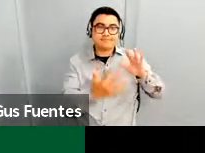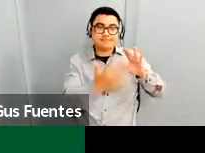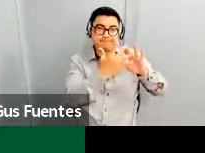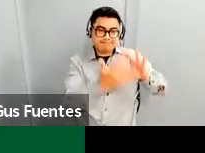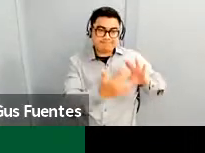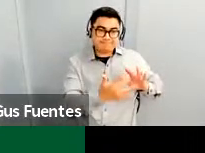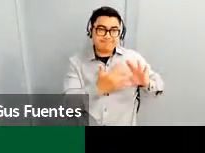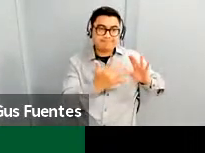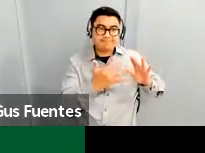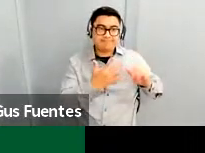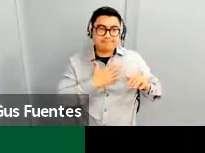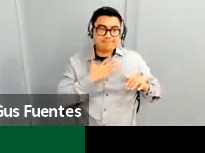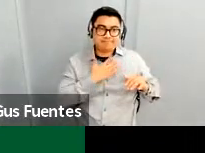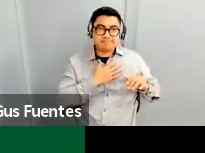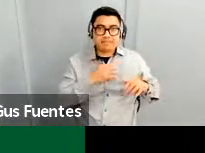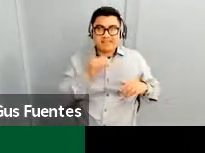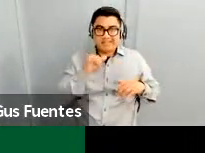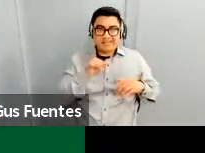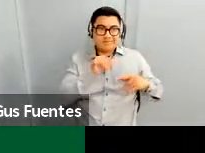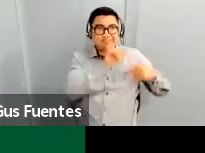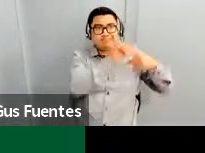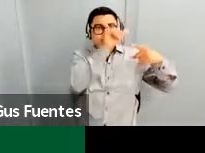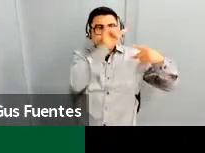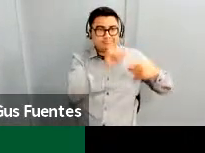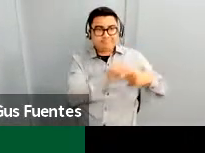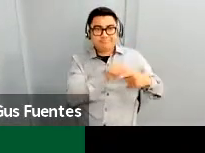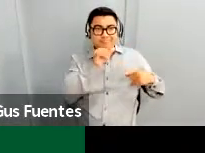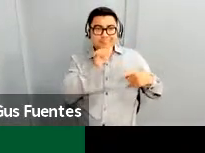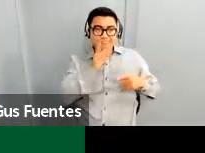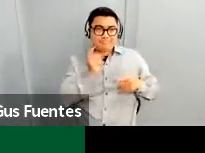a deletrear porque es muy larga. También puede,